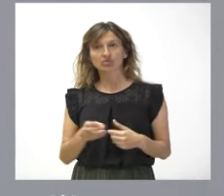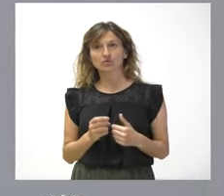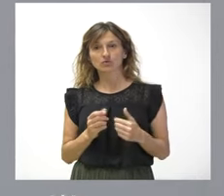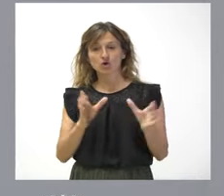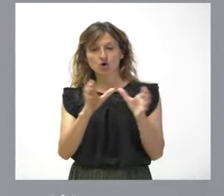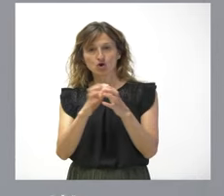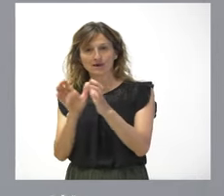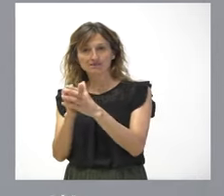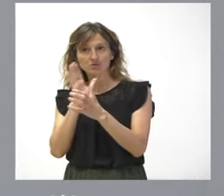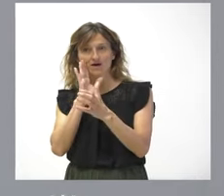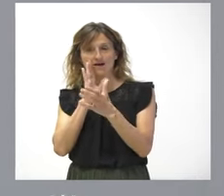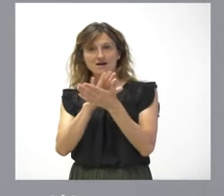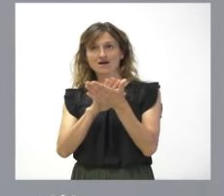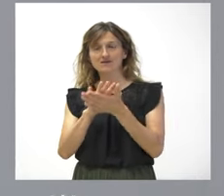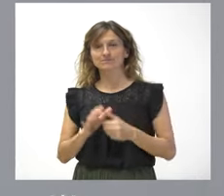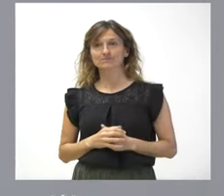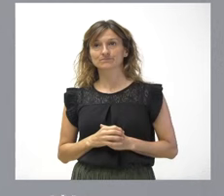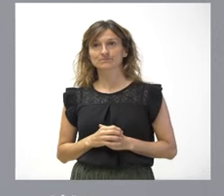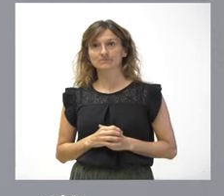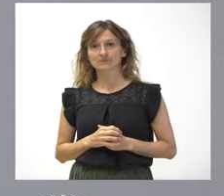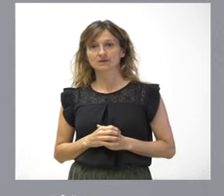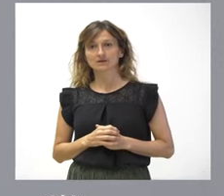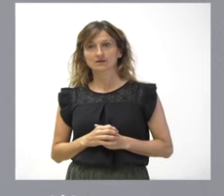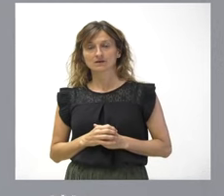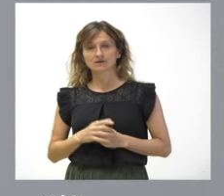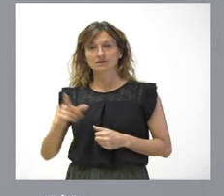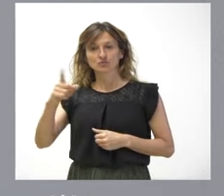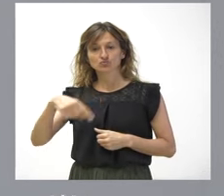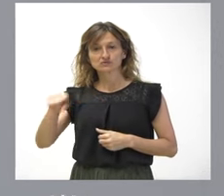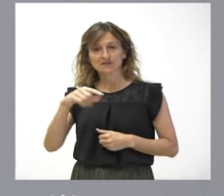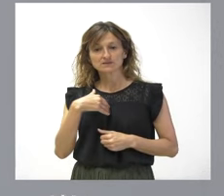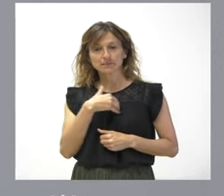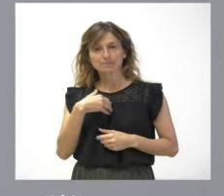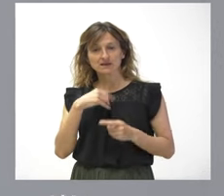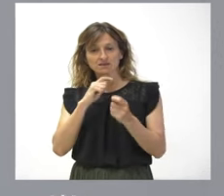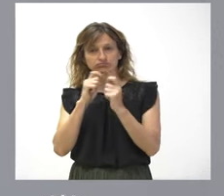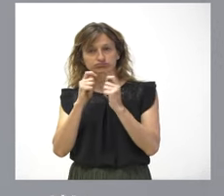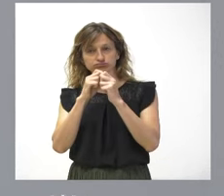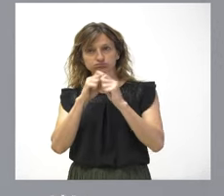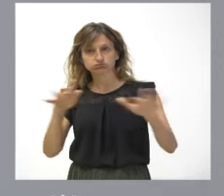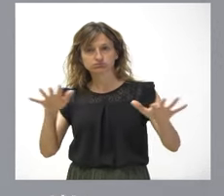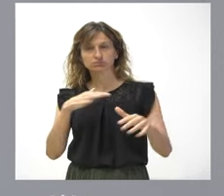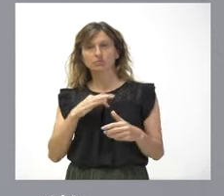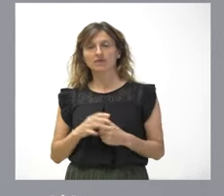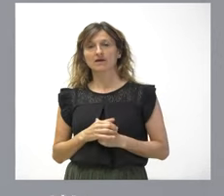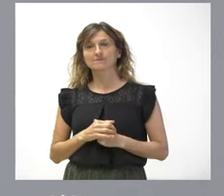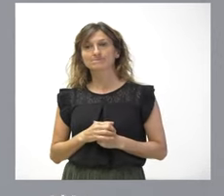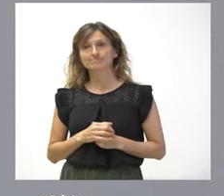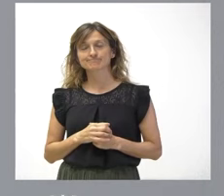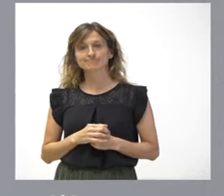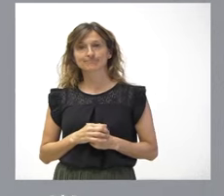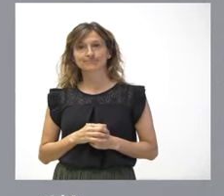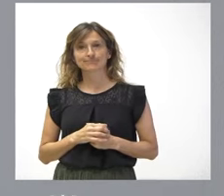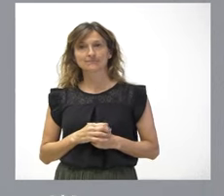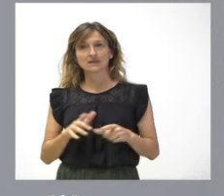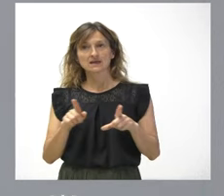colectivos a efectos también de que ustedes que tienen un papel muy importante an la información y la comunicación puedan transmitirlo porque igual que